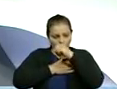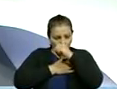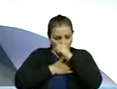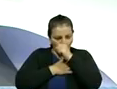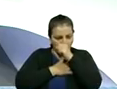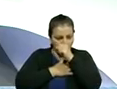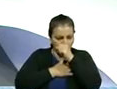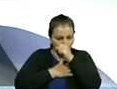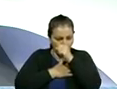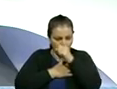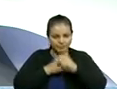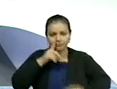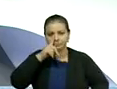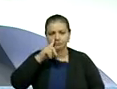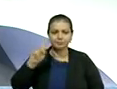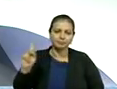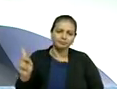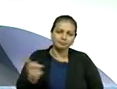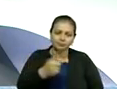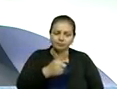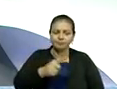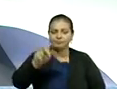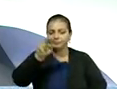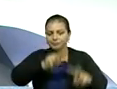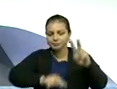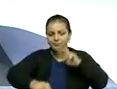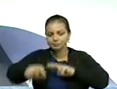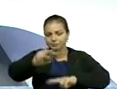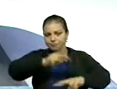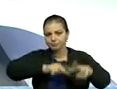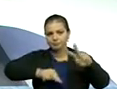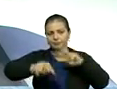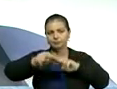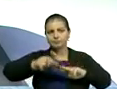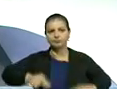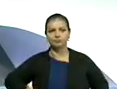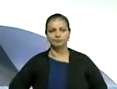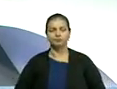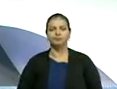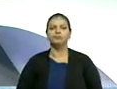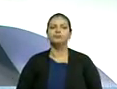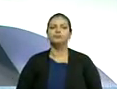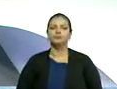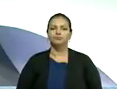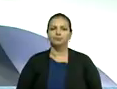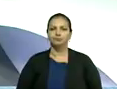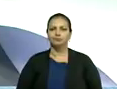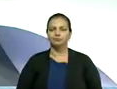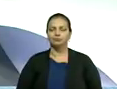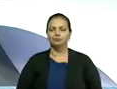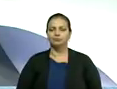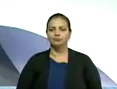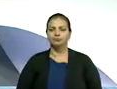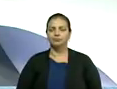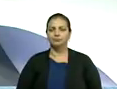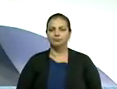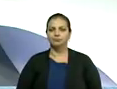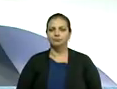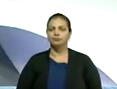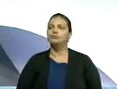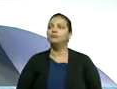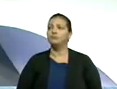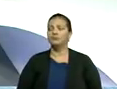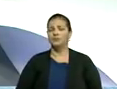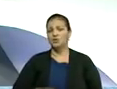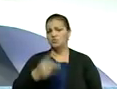olores y están ya no siquiera. No es que es un caso reciente, parece que ya tiene mucho tiempo ese problema ahí y necesitan. No, ya